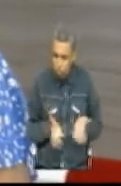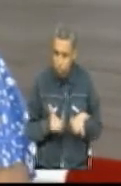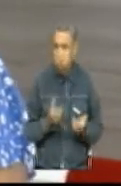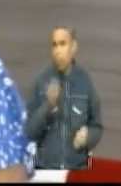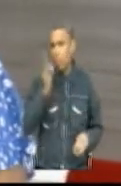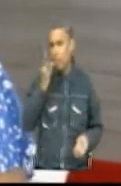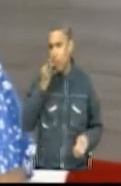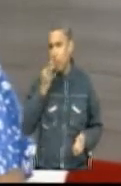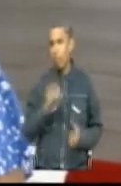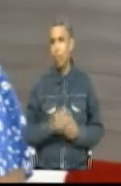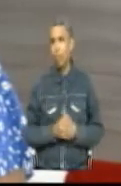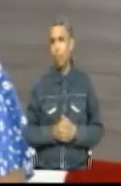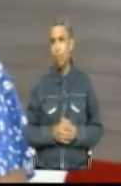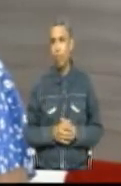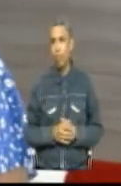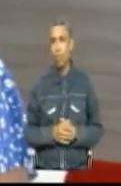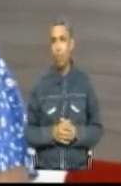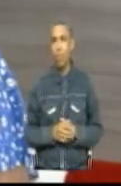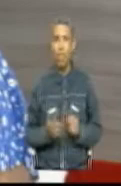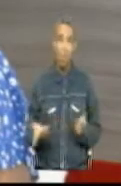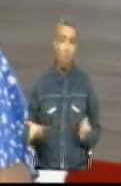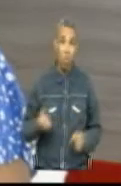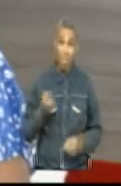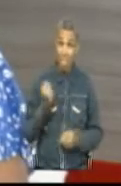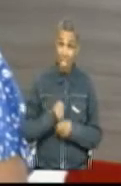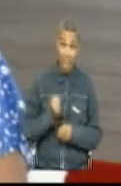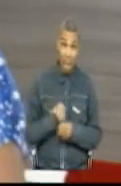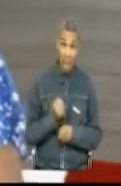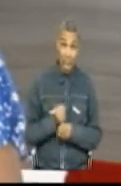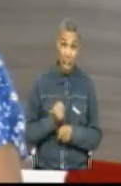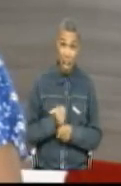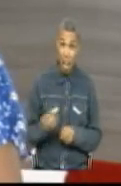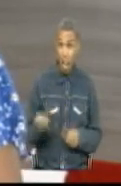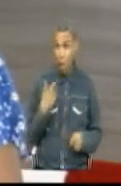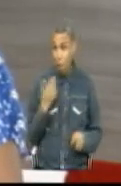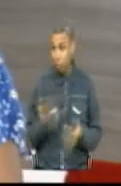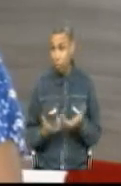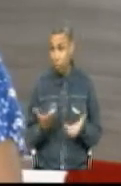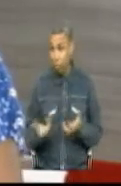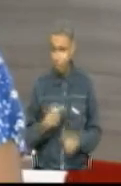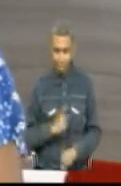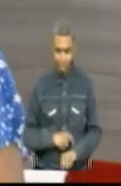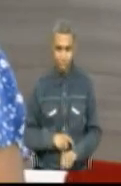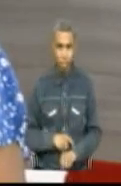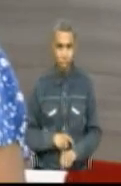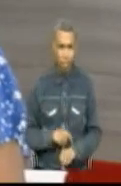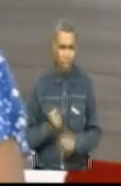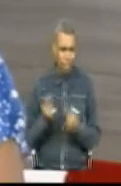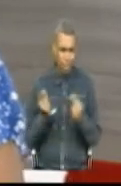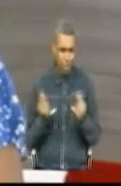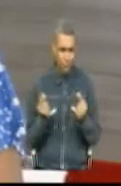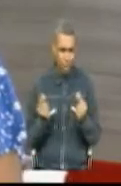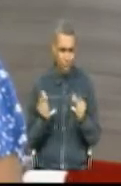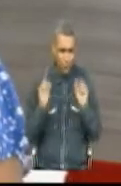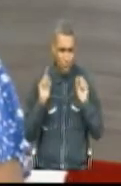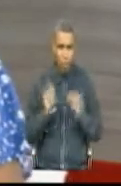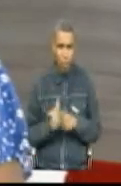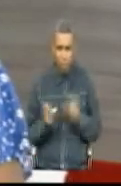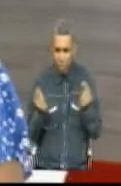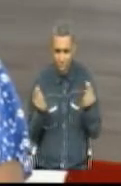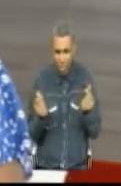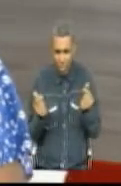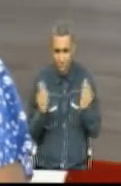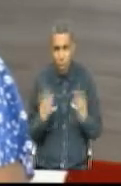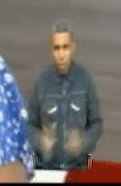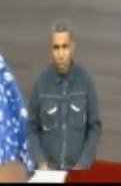para las personas que trabajan que a veces no tienen tiempo de hacer un almuerzo así mire que ni siquiera puedo solamente para para afectar a esta